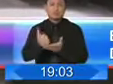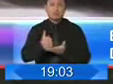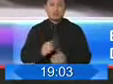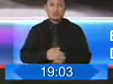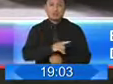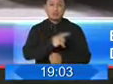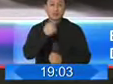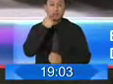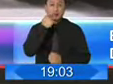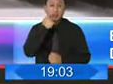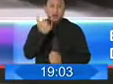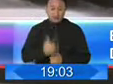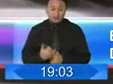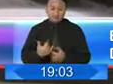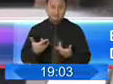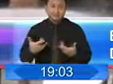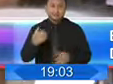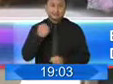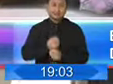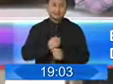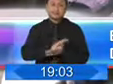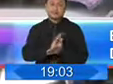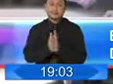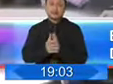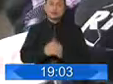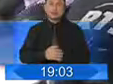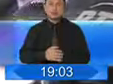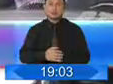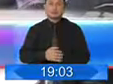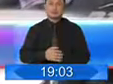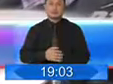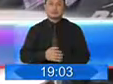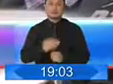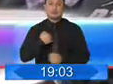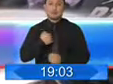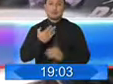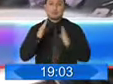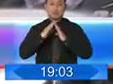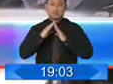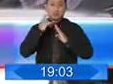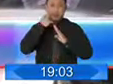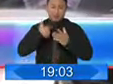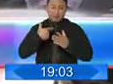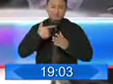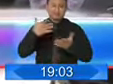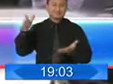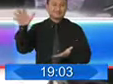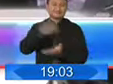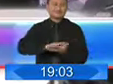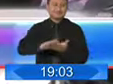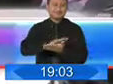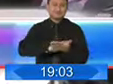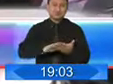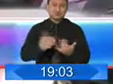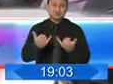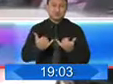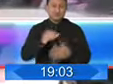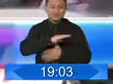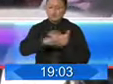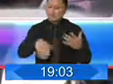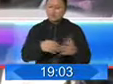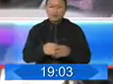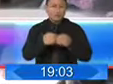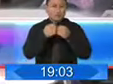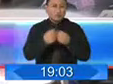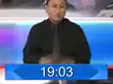se habría quedado en la calle. Que la casa de mi papá se había perdido todo. Y así está perdido todo, no